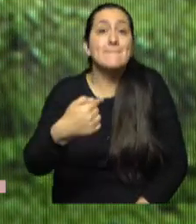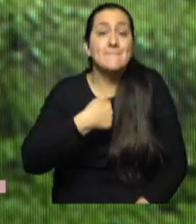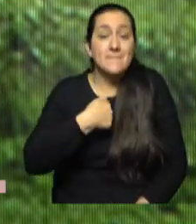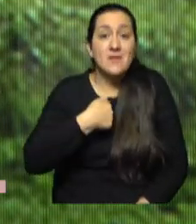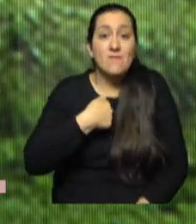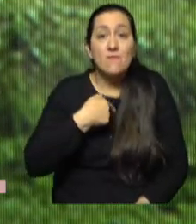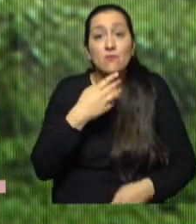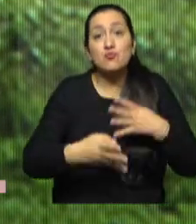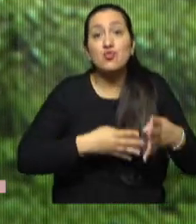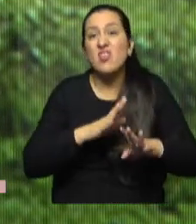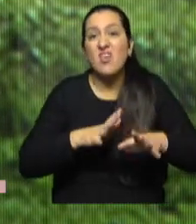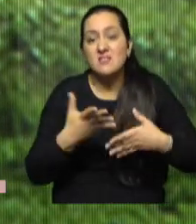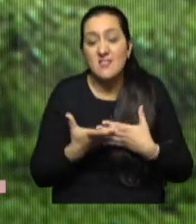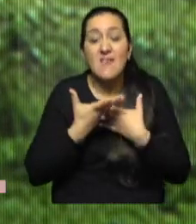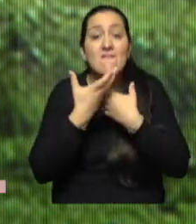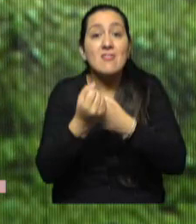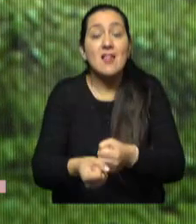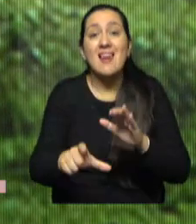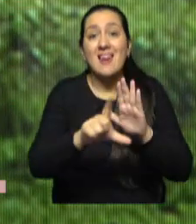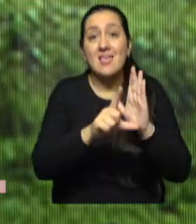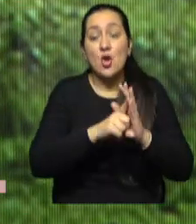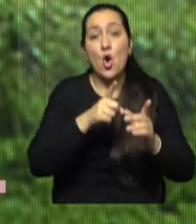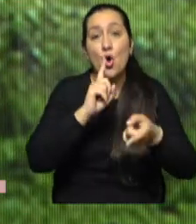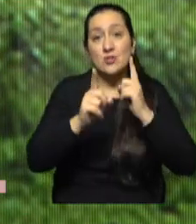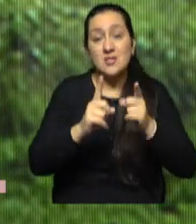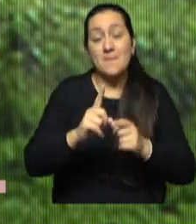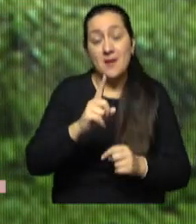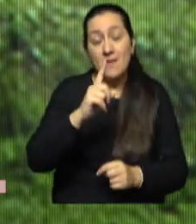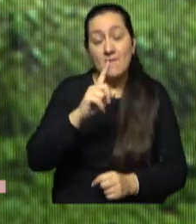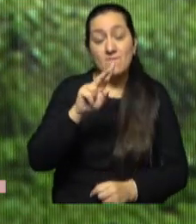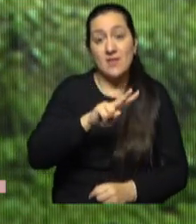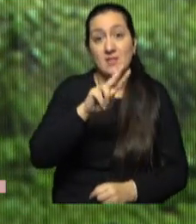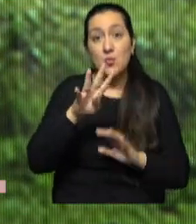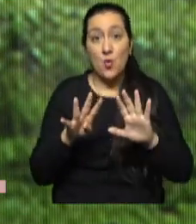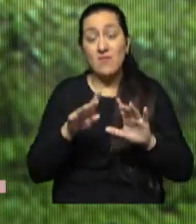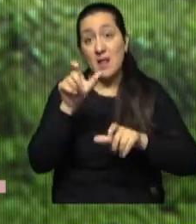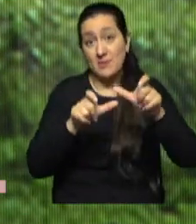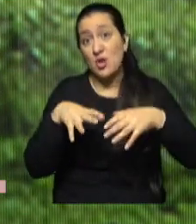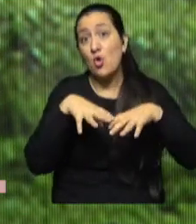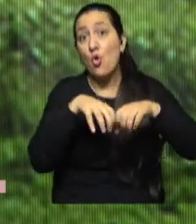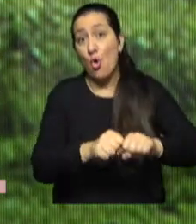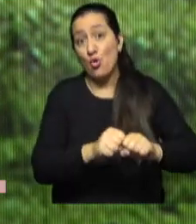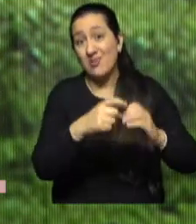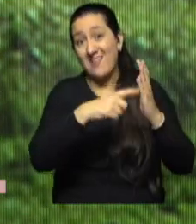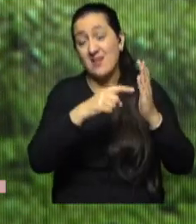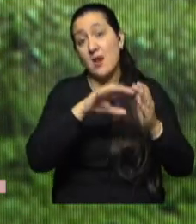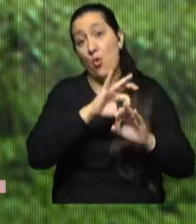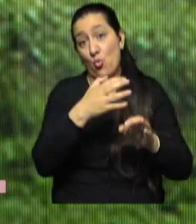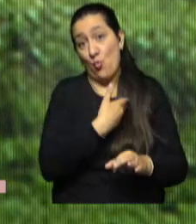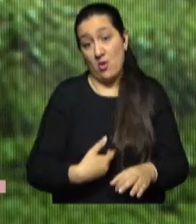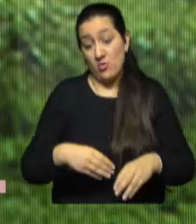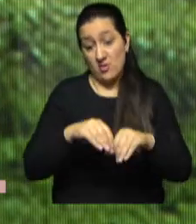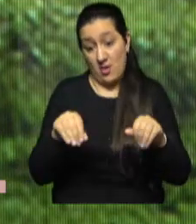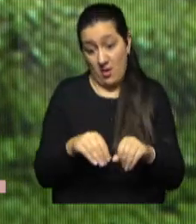función es defender la ley 11.000 29 y a los colonos eso por eso hago las cosas que tengo que hacer y además